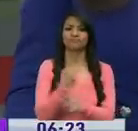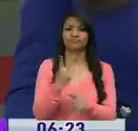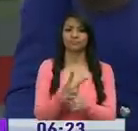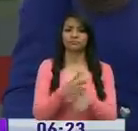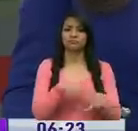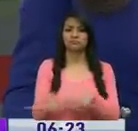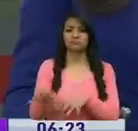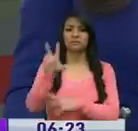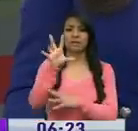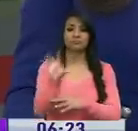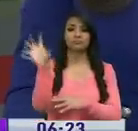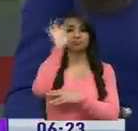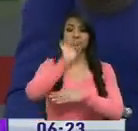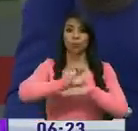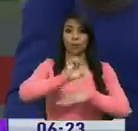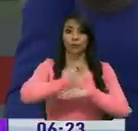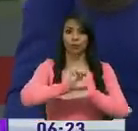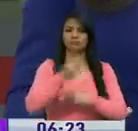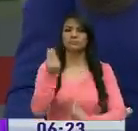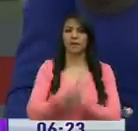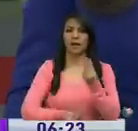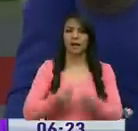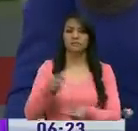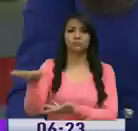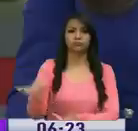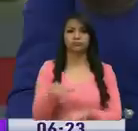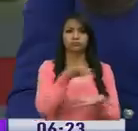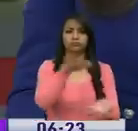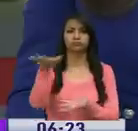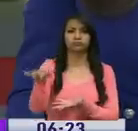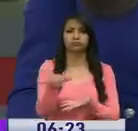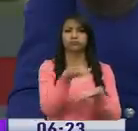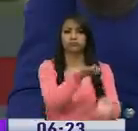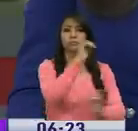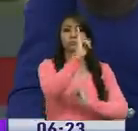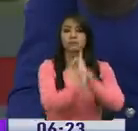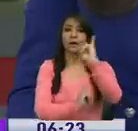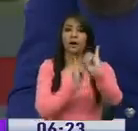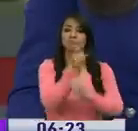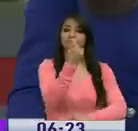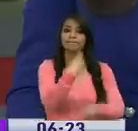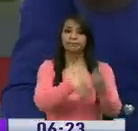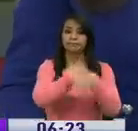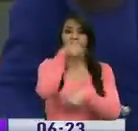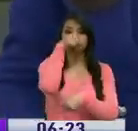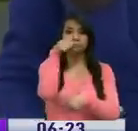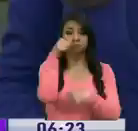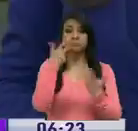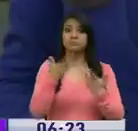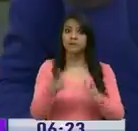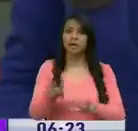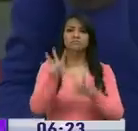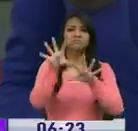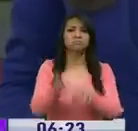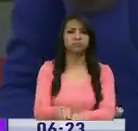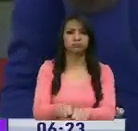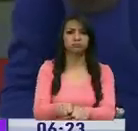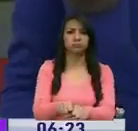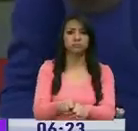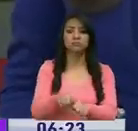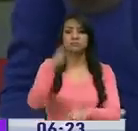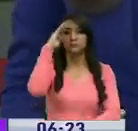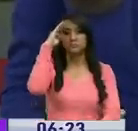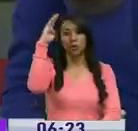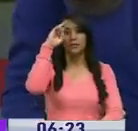tres provincias del país y se dedicaba al tráfico internacional de sustancias sujetas a fiscalización fue desarticulada por elementos de la